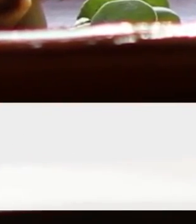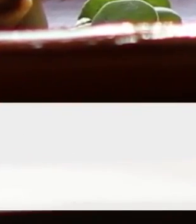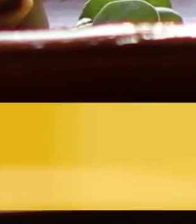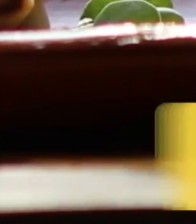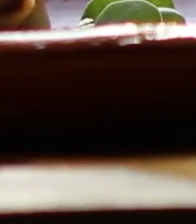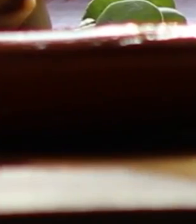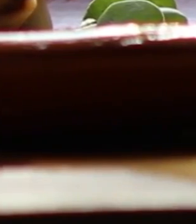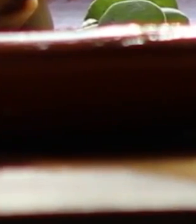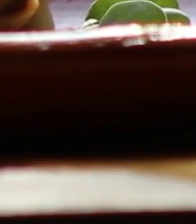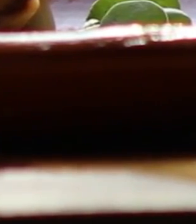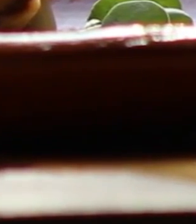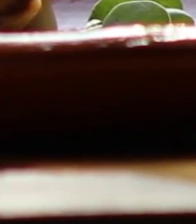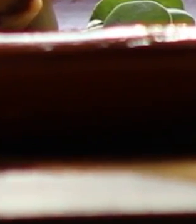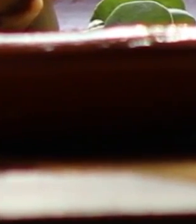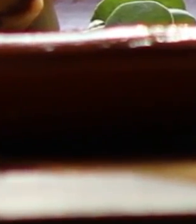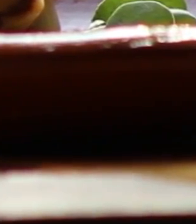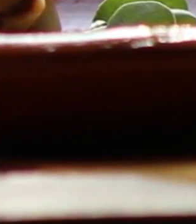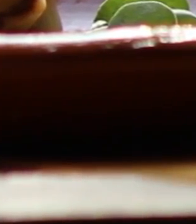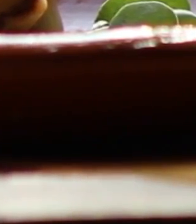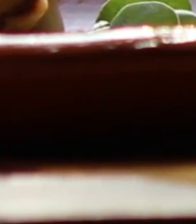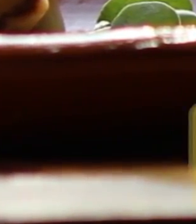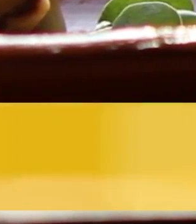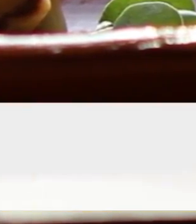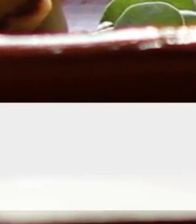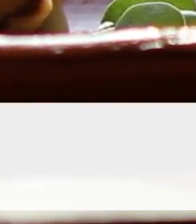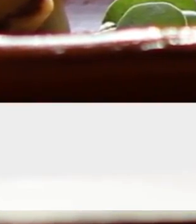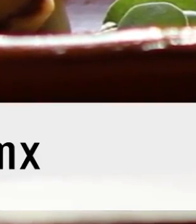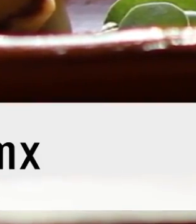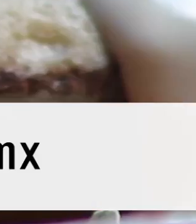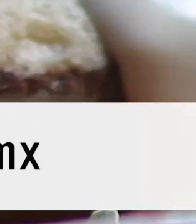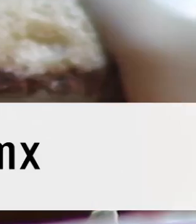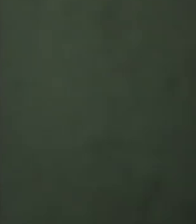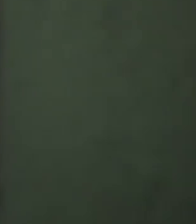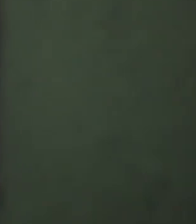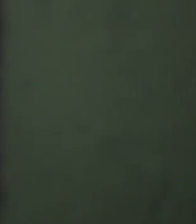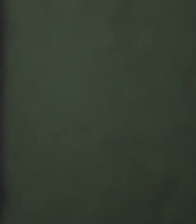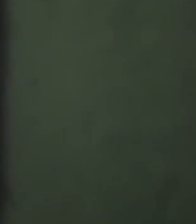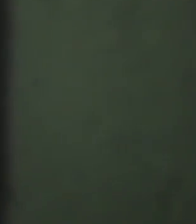es práctica para consumirse mientras uno va caminando o en algún medio de transporte.